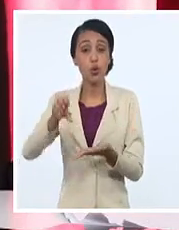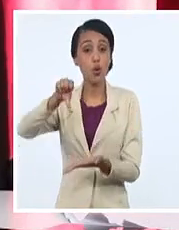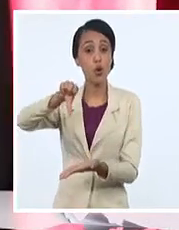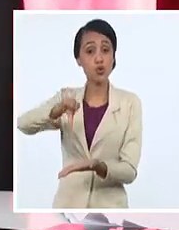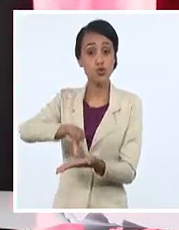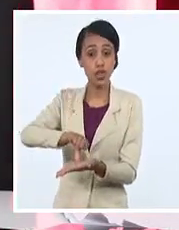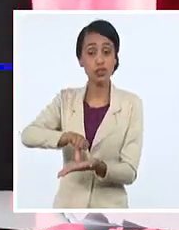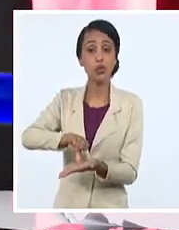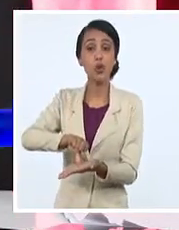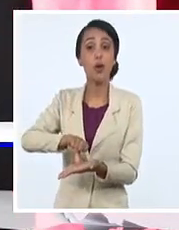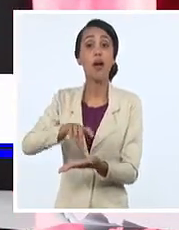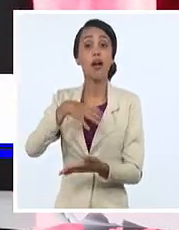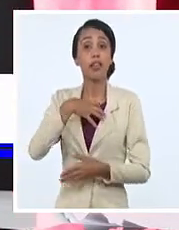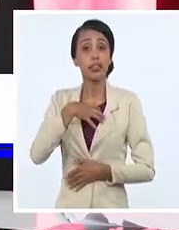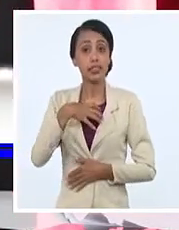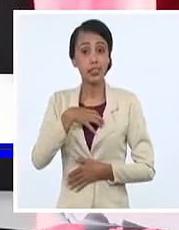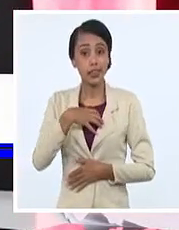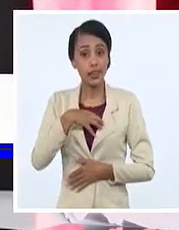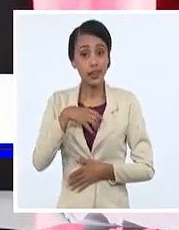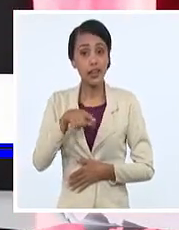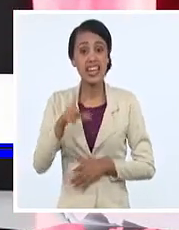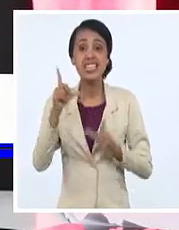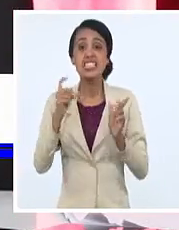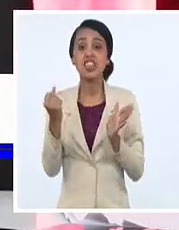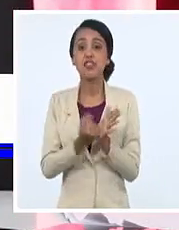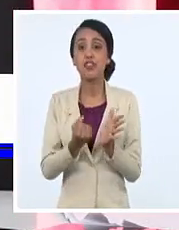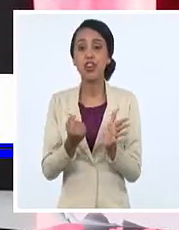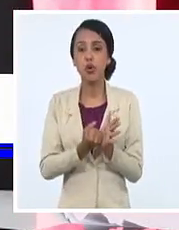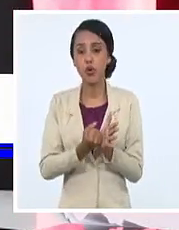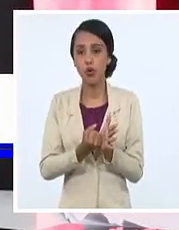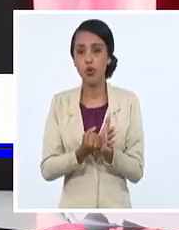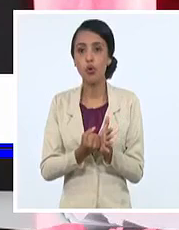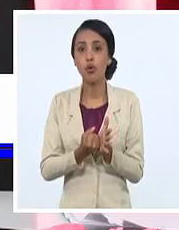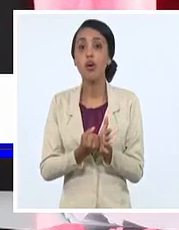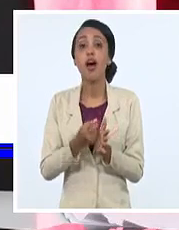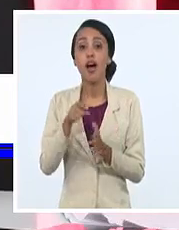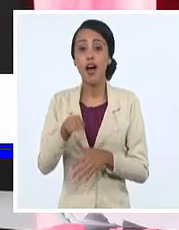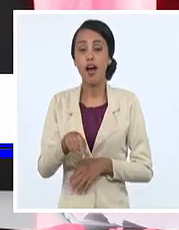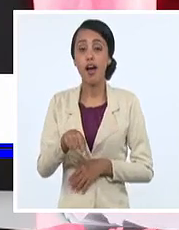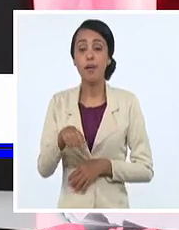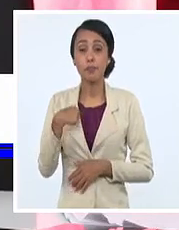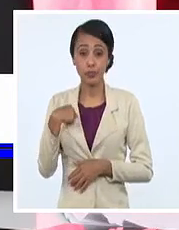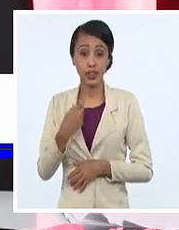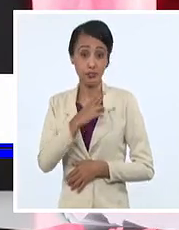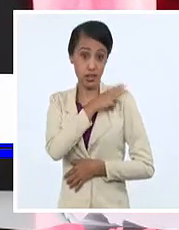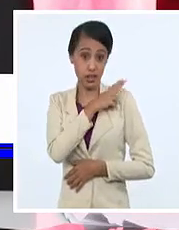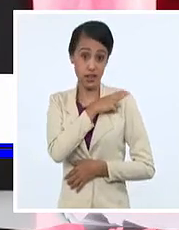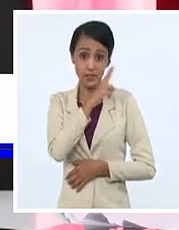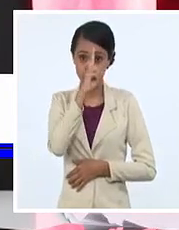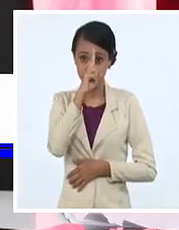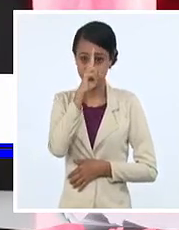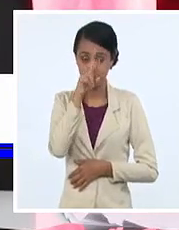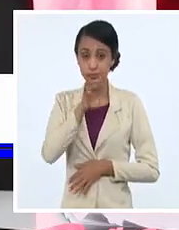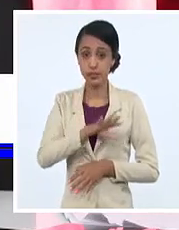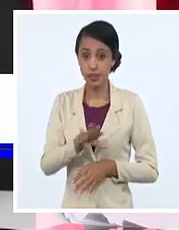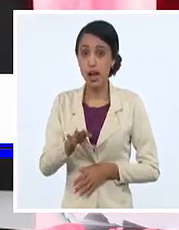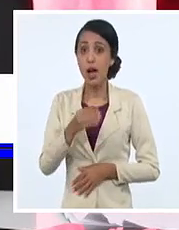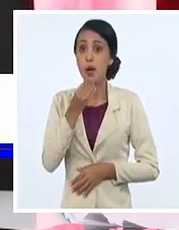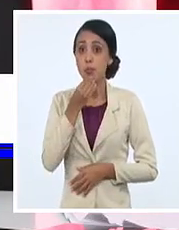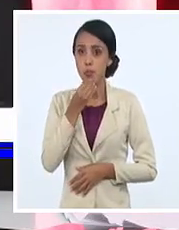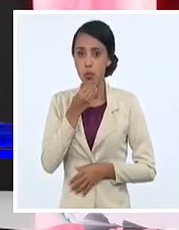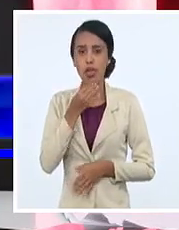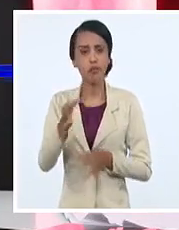que cuenten con el certificado de la Dirección de Higiene que le avala las condiciones